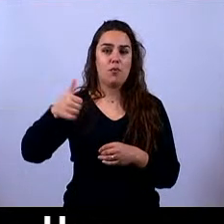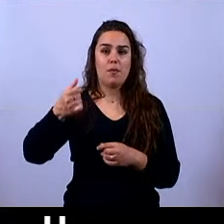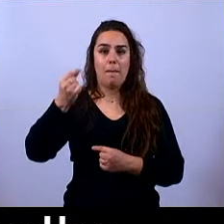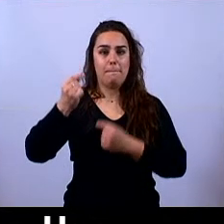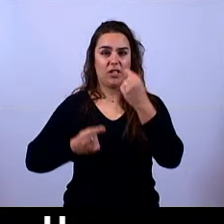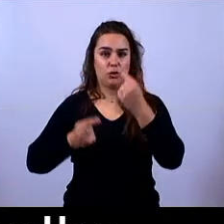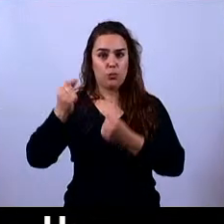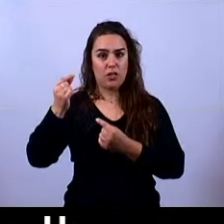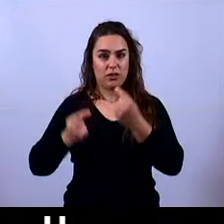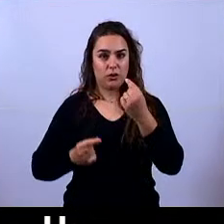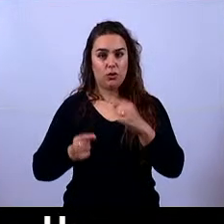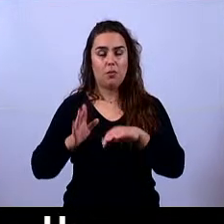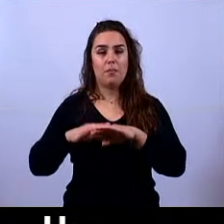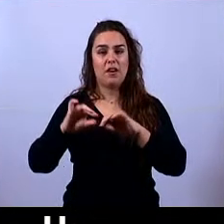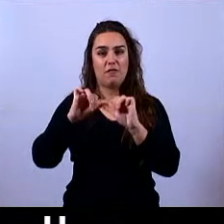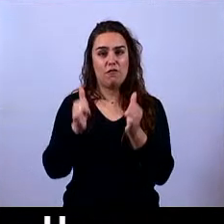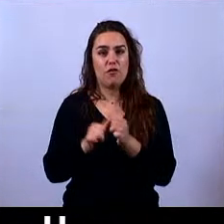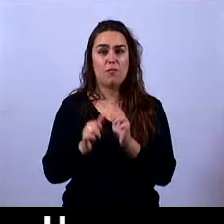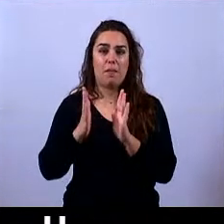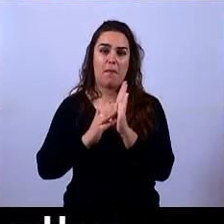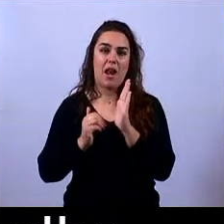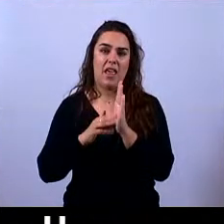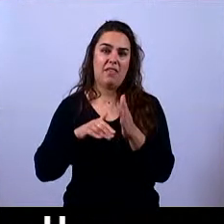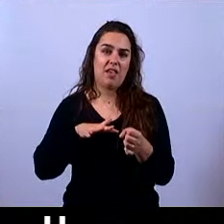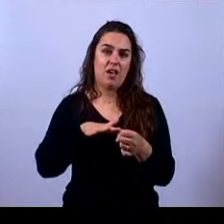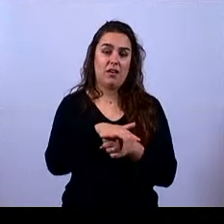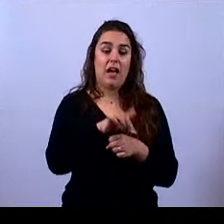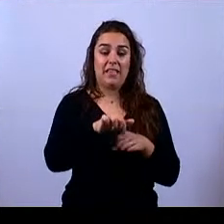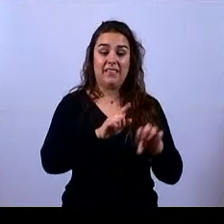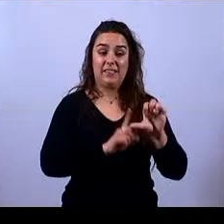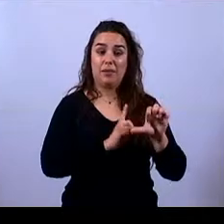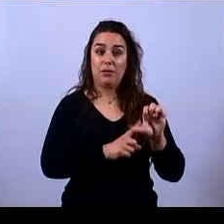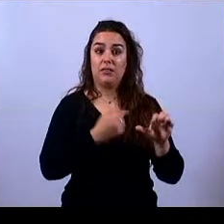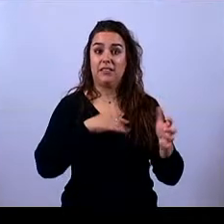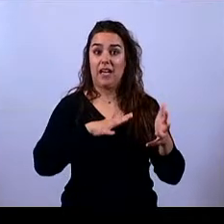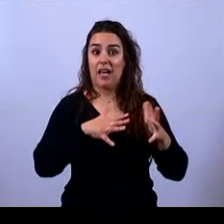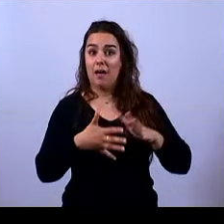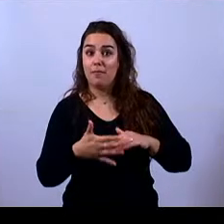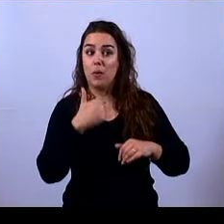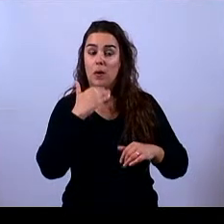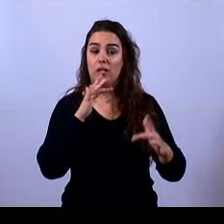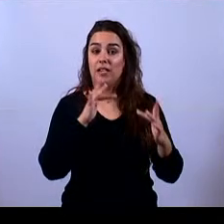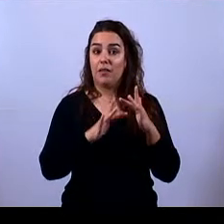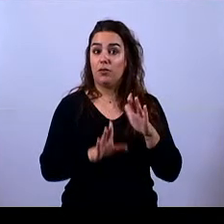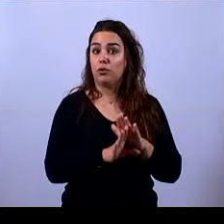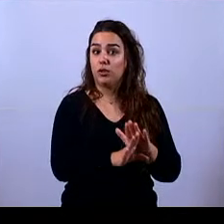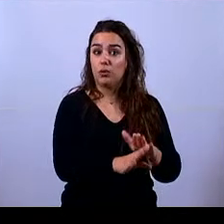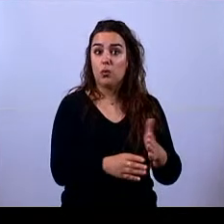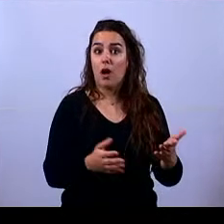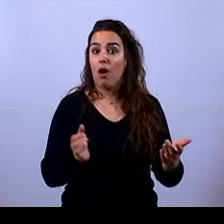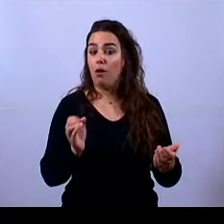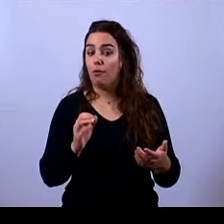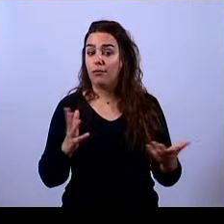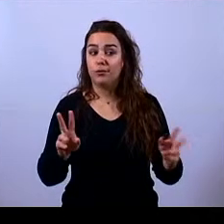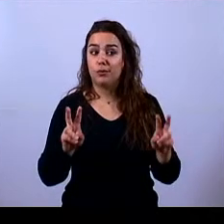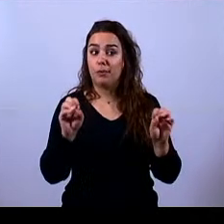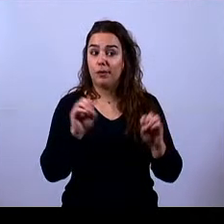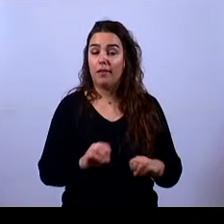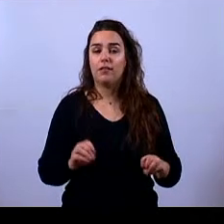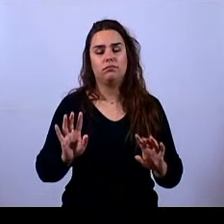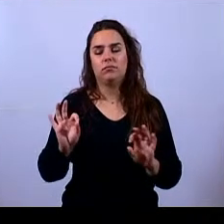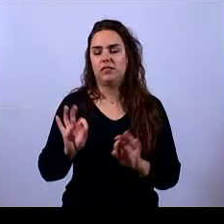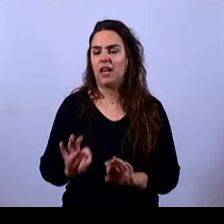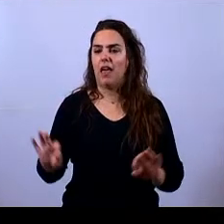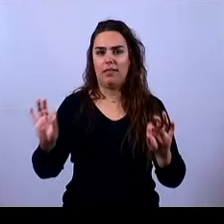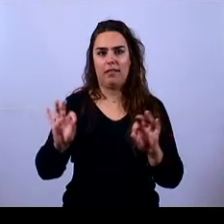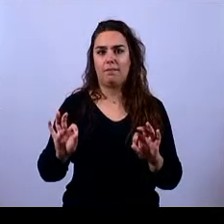a la fórmula valenciana. No sé si en Extremadura está cambiando algo, las relaciones siguen iguales. ¿No hay nada nuevo? No hay nada nuevo.